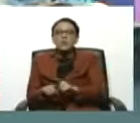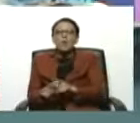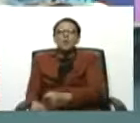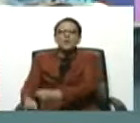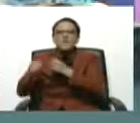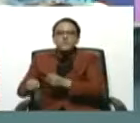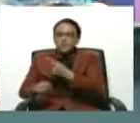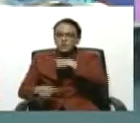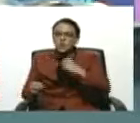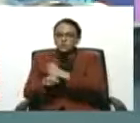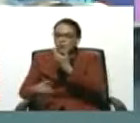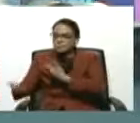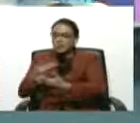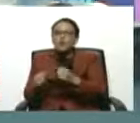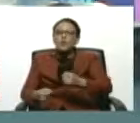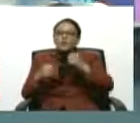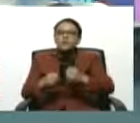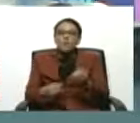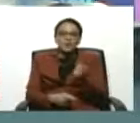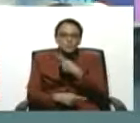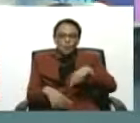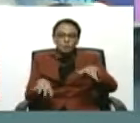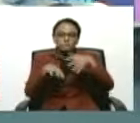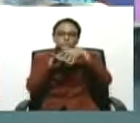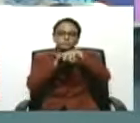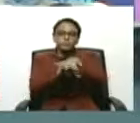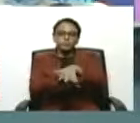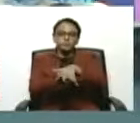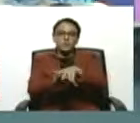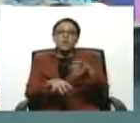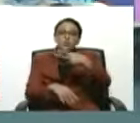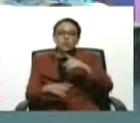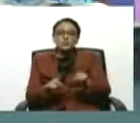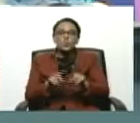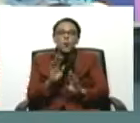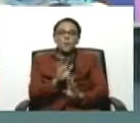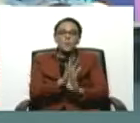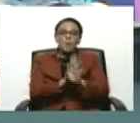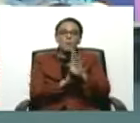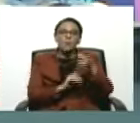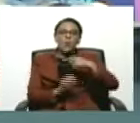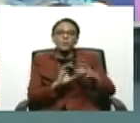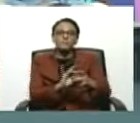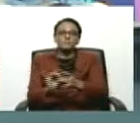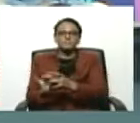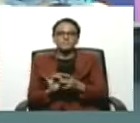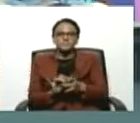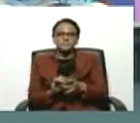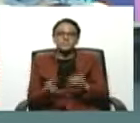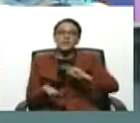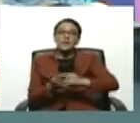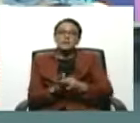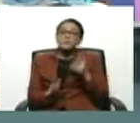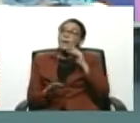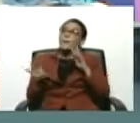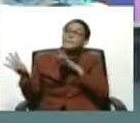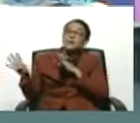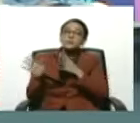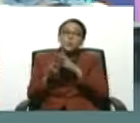también este es el índice de adecuación al mercado